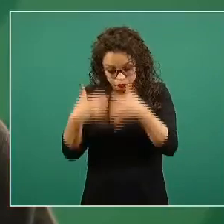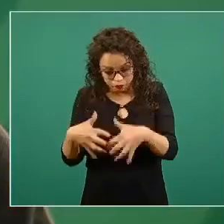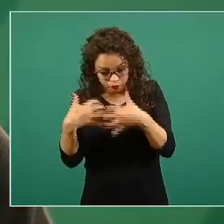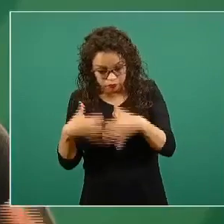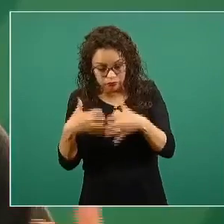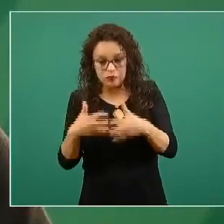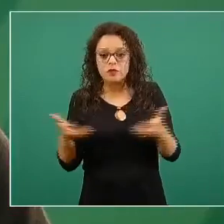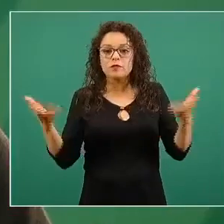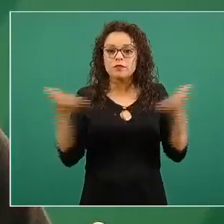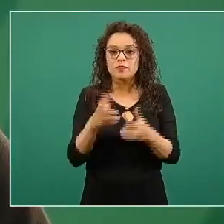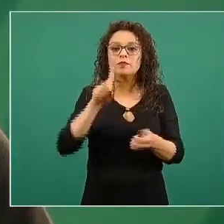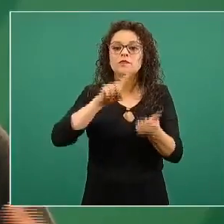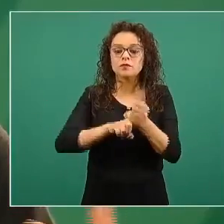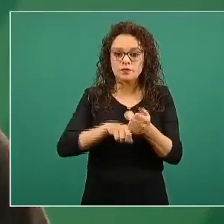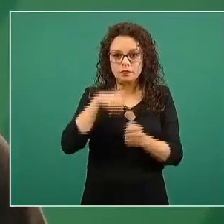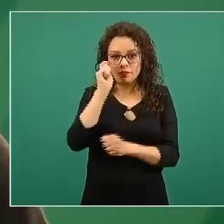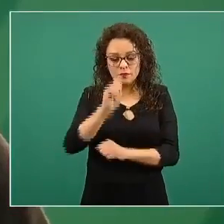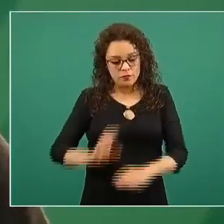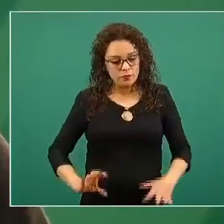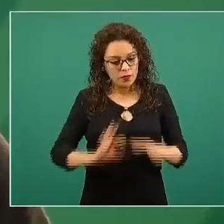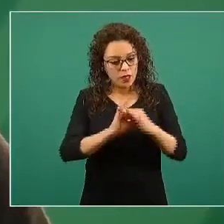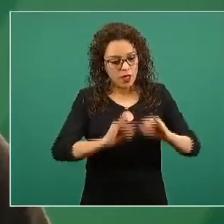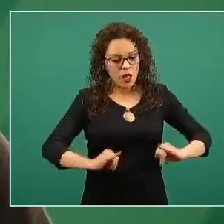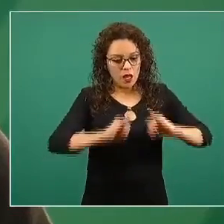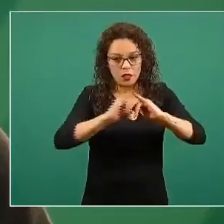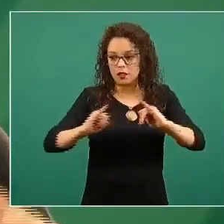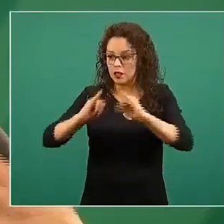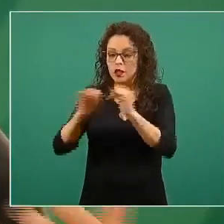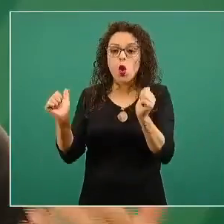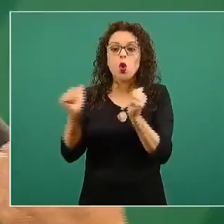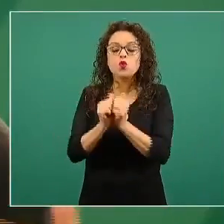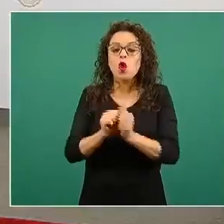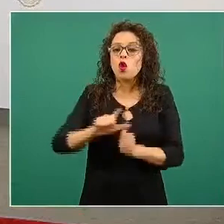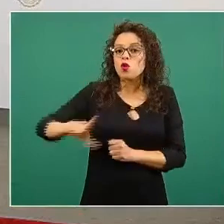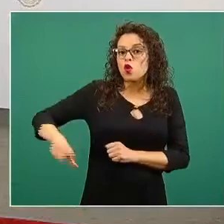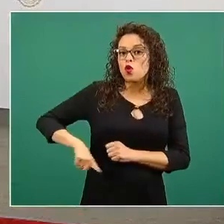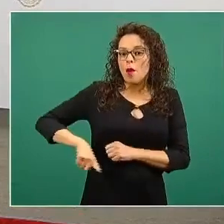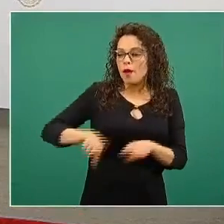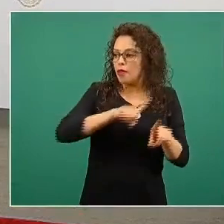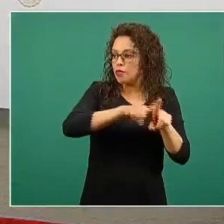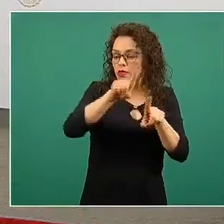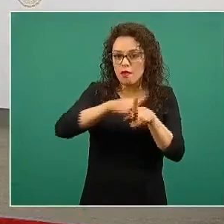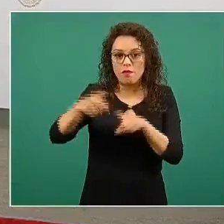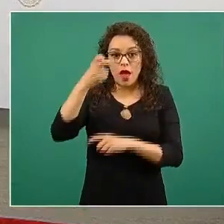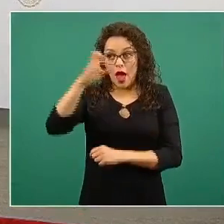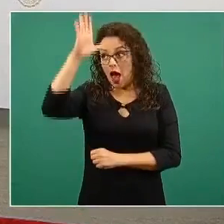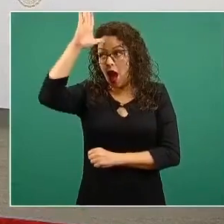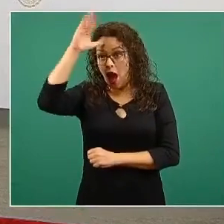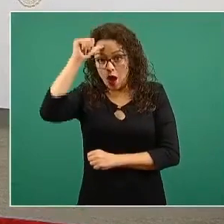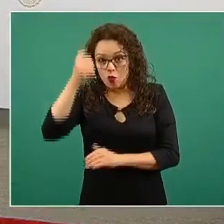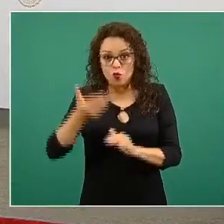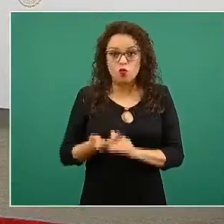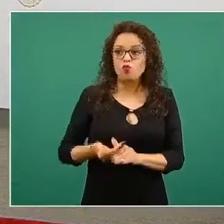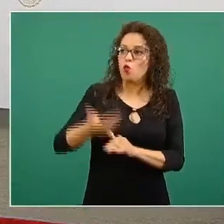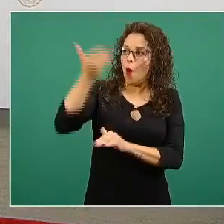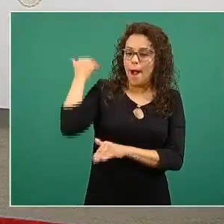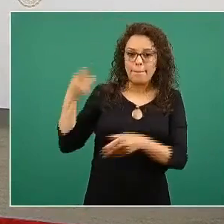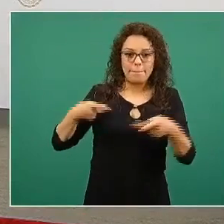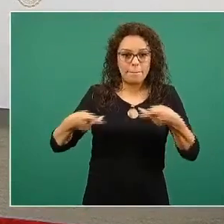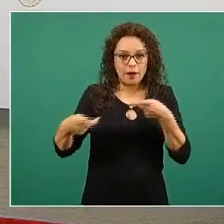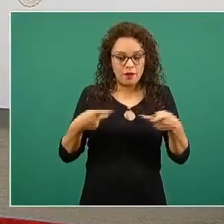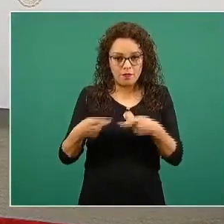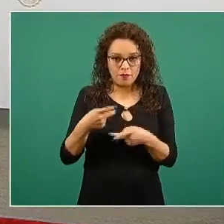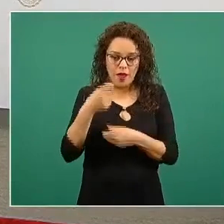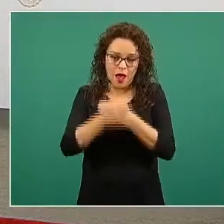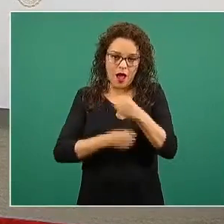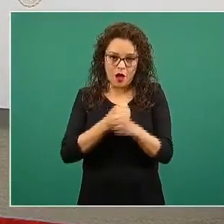marco institucional de los diferentes gobiernos que a través de estos convenios que iniciaron desde el año pasado